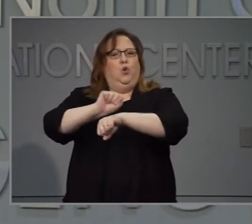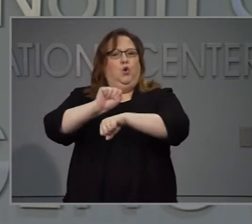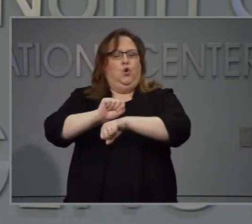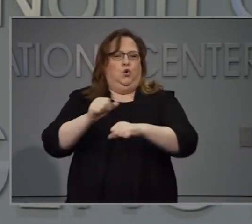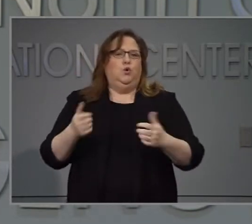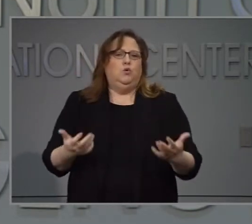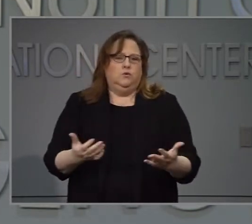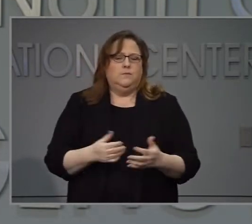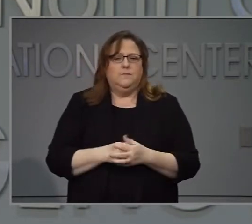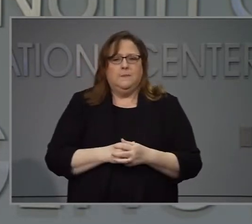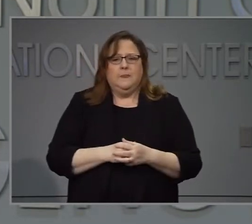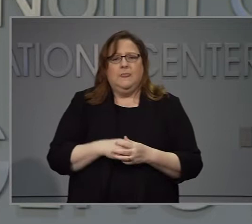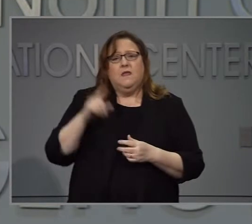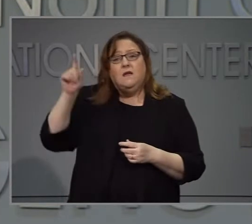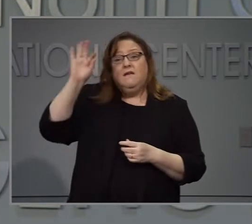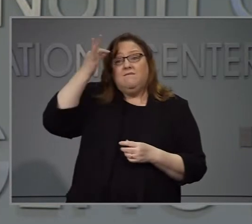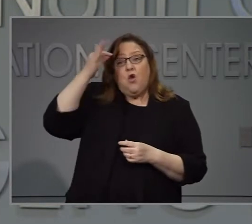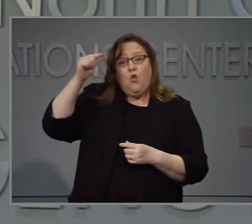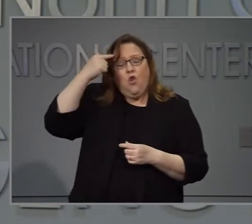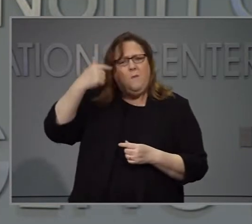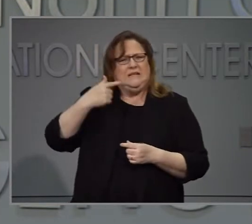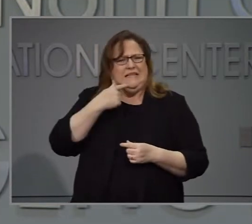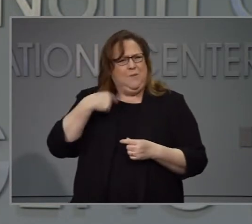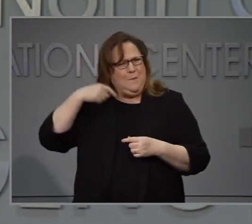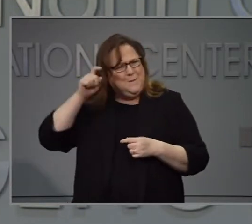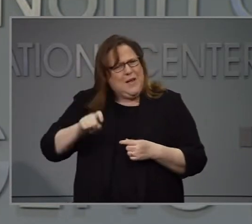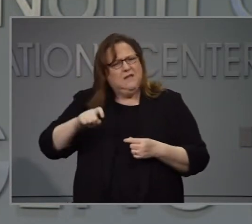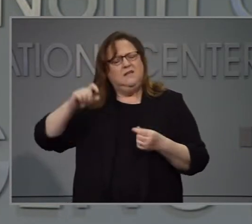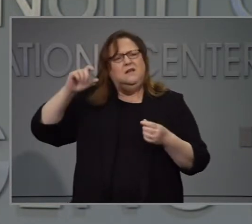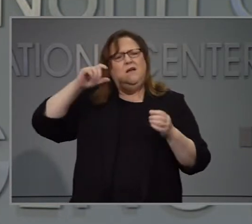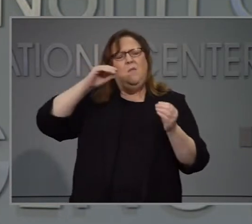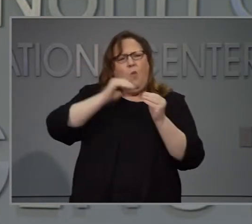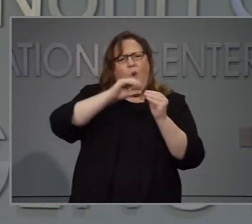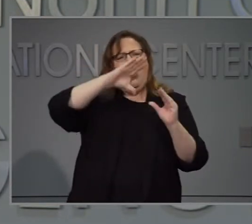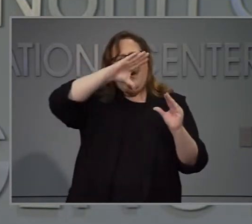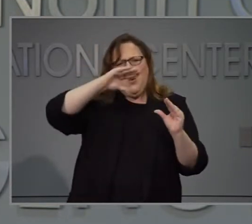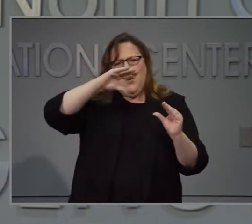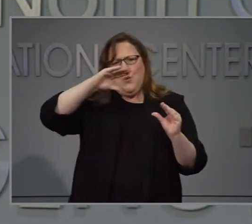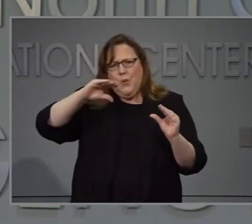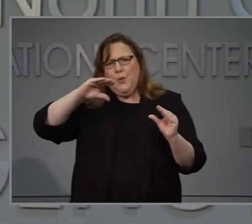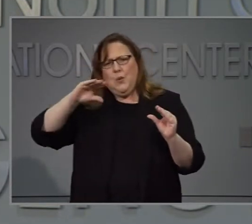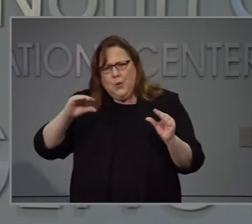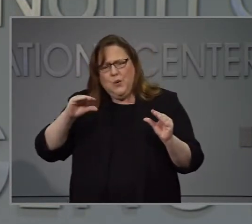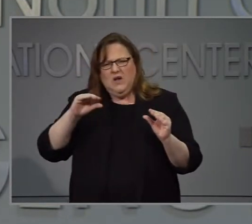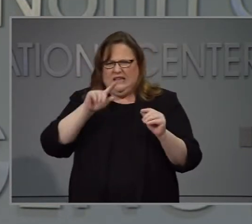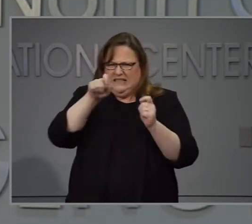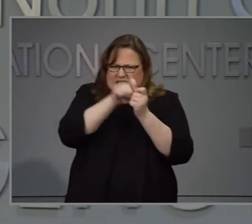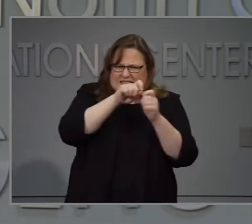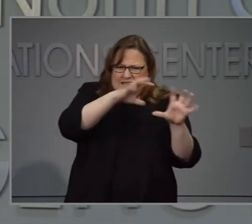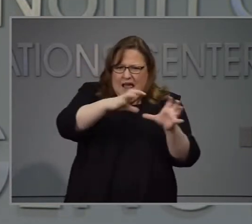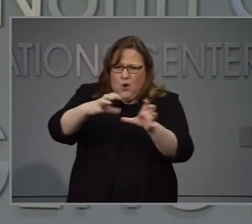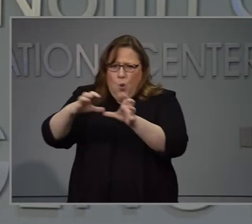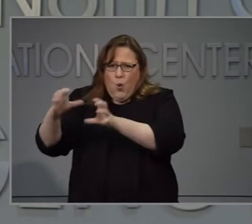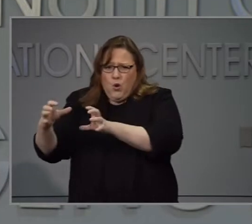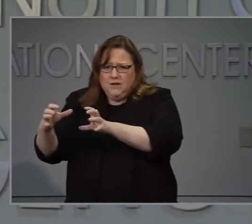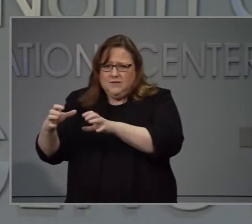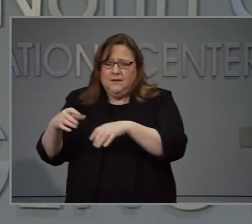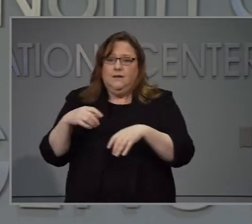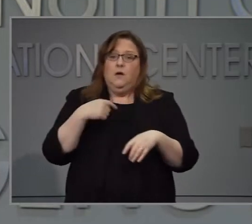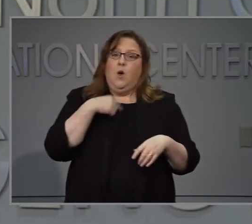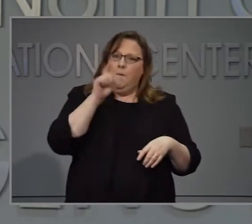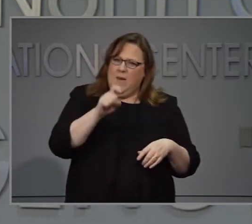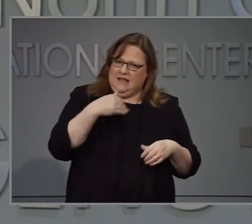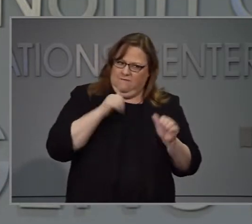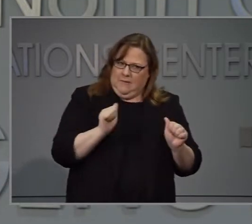dijeron que necesitábamos bajar la trayectoria en ciertas categorías junto con la habilidad de hacer pruebas y rastreo